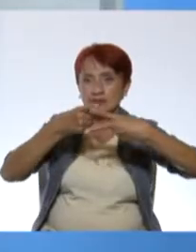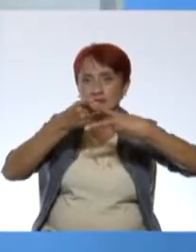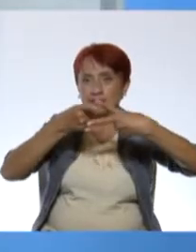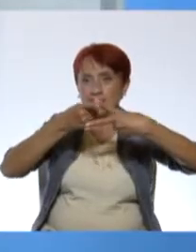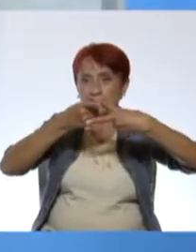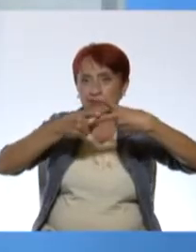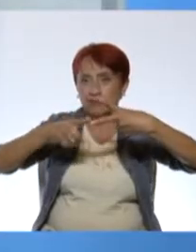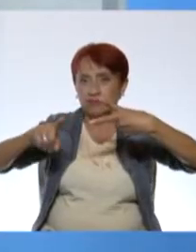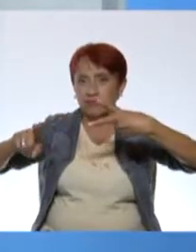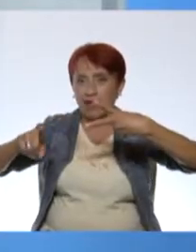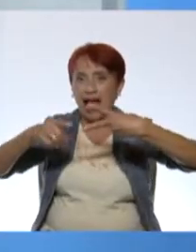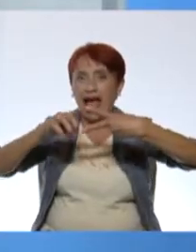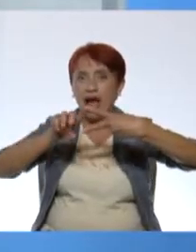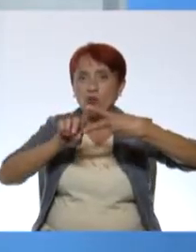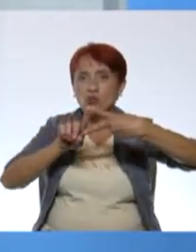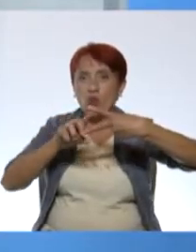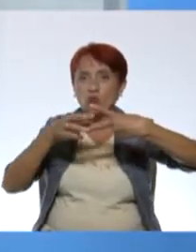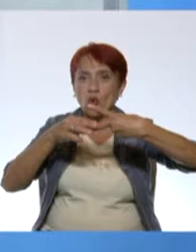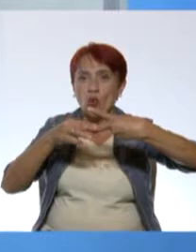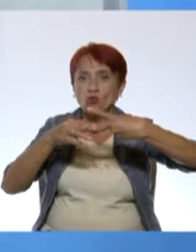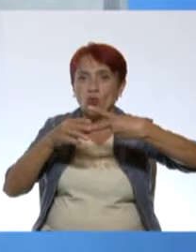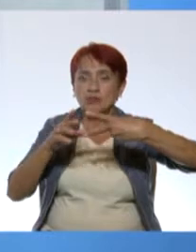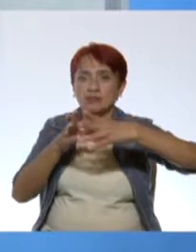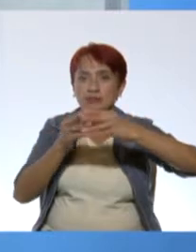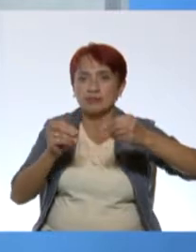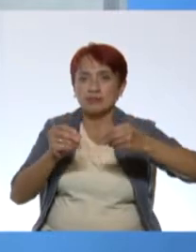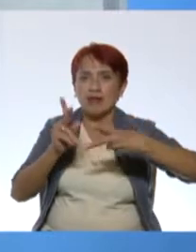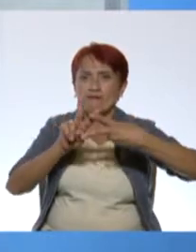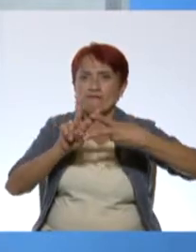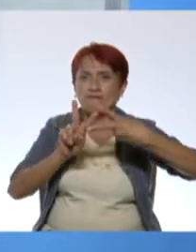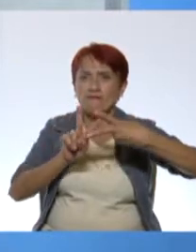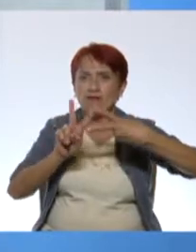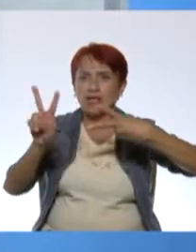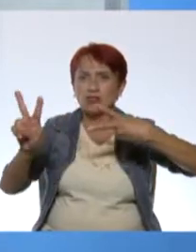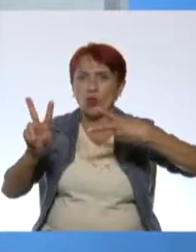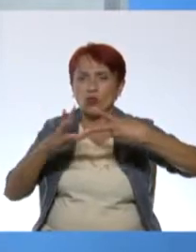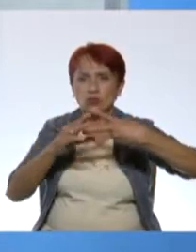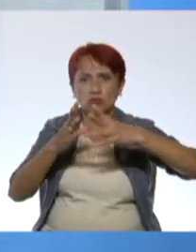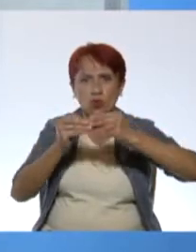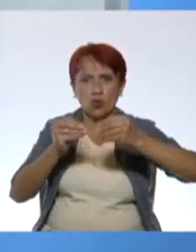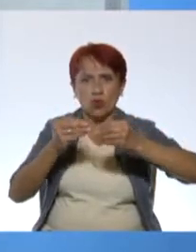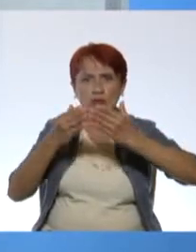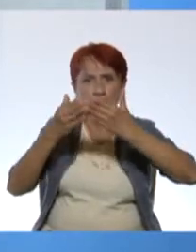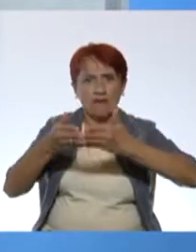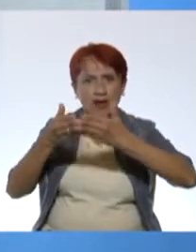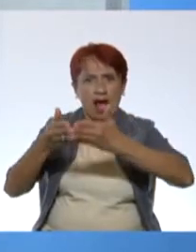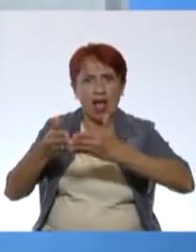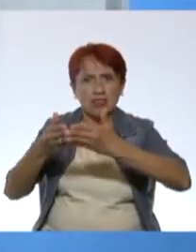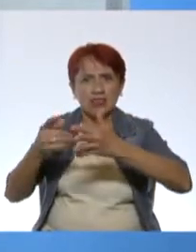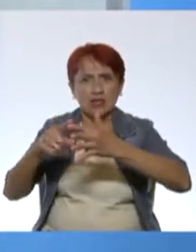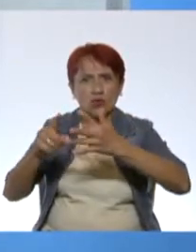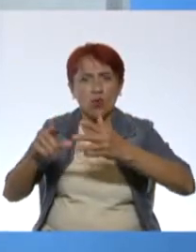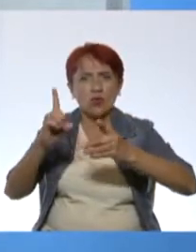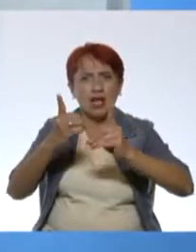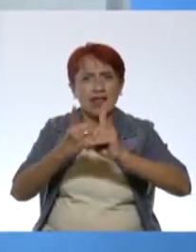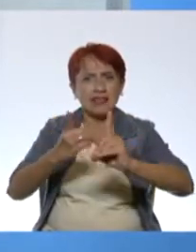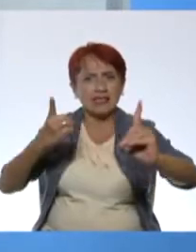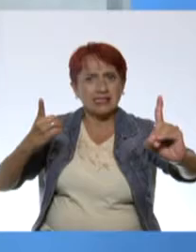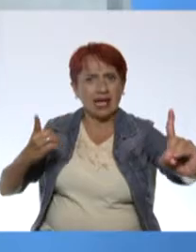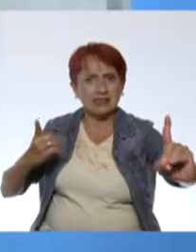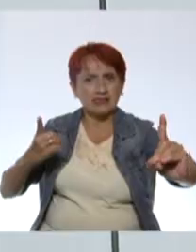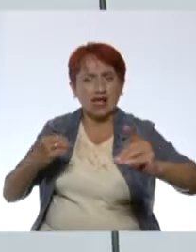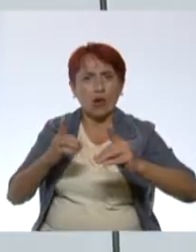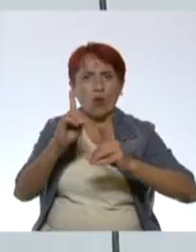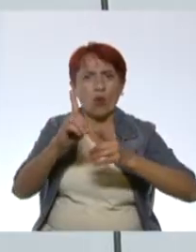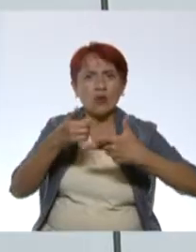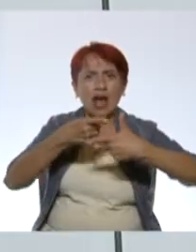el movimiento de cartas de navegación. ¿Por qué? Porque los navegantes establecen una distancia